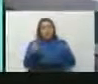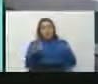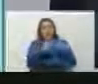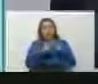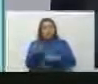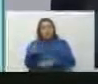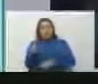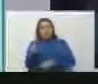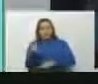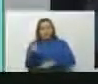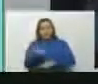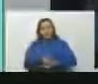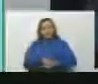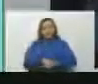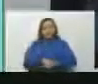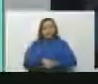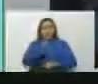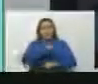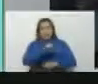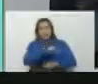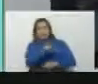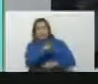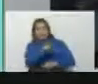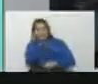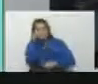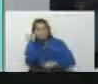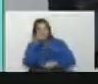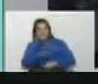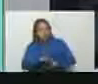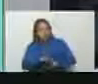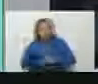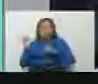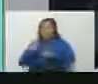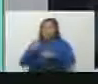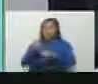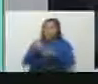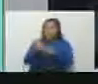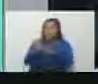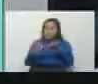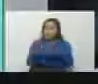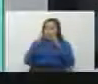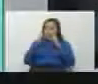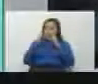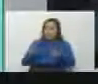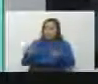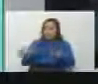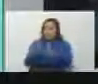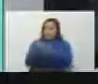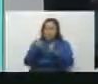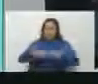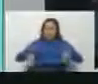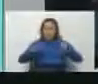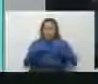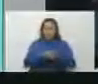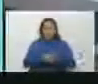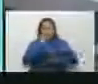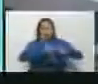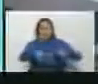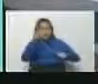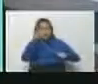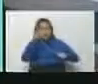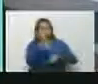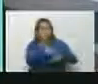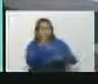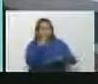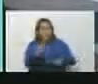las dos fechas históricas. Exacto. Y eso ayuda y redunda en esa visión del rescate de los valores. Ahora, profesor, usted nos dijo,